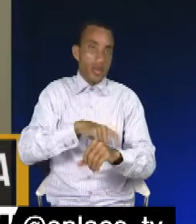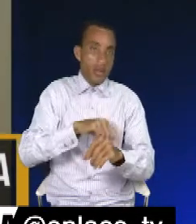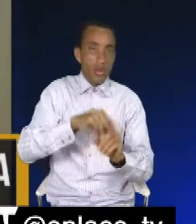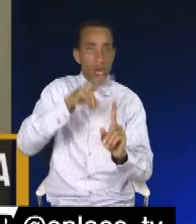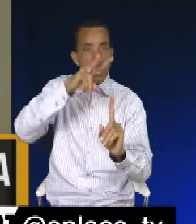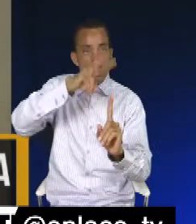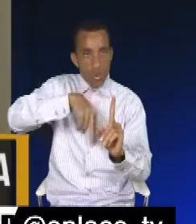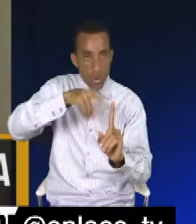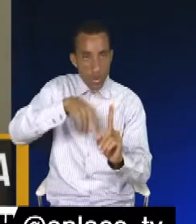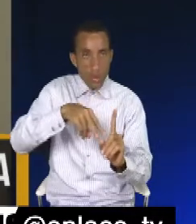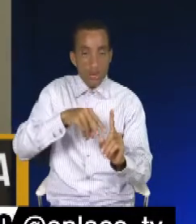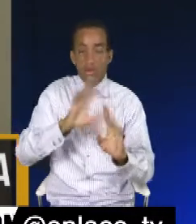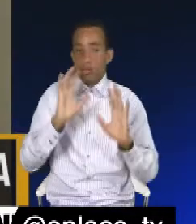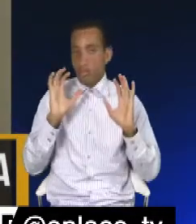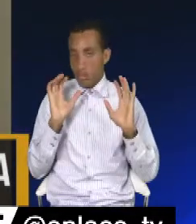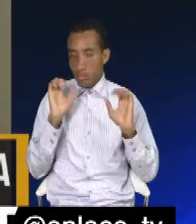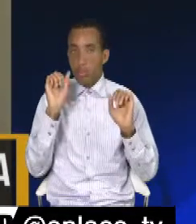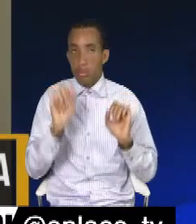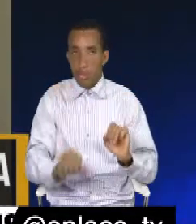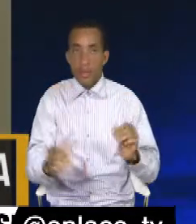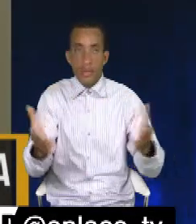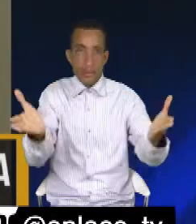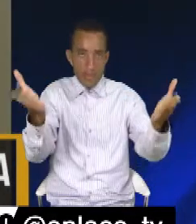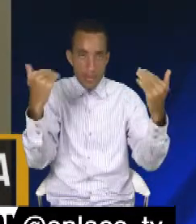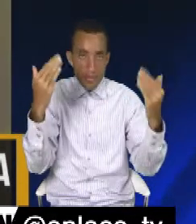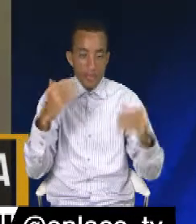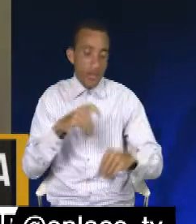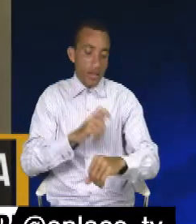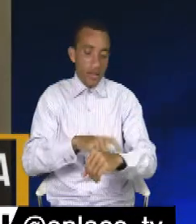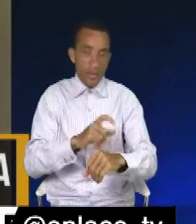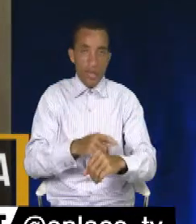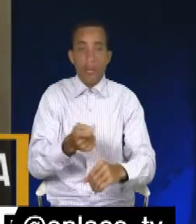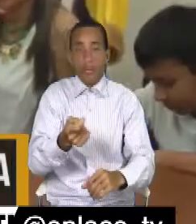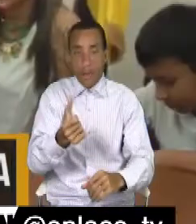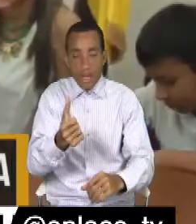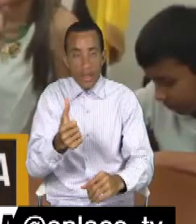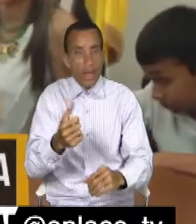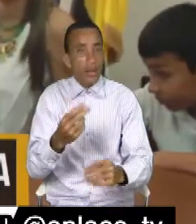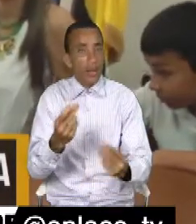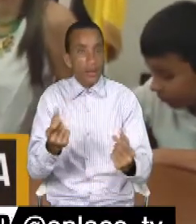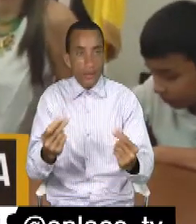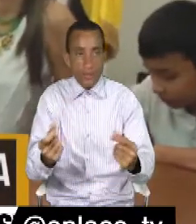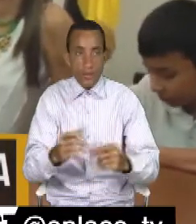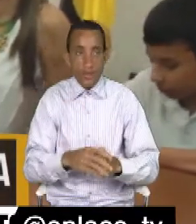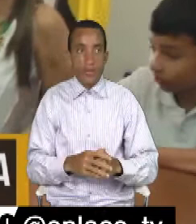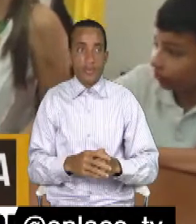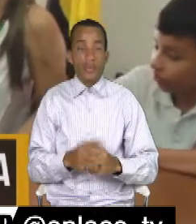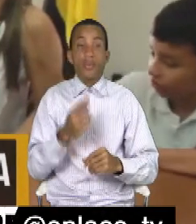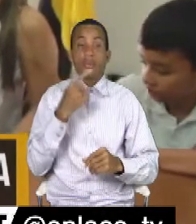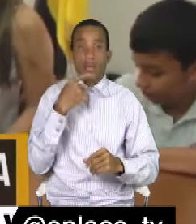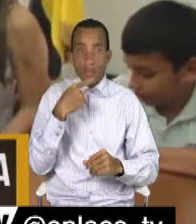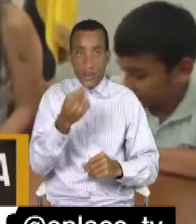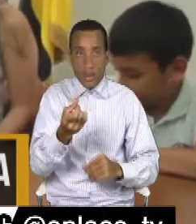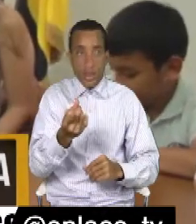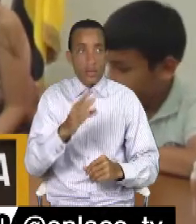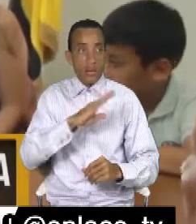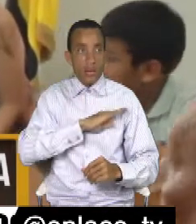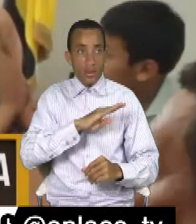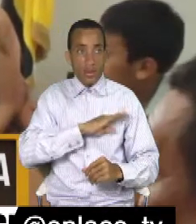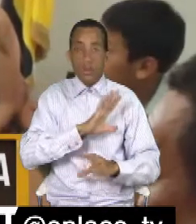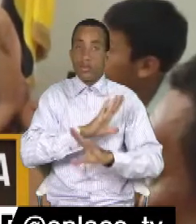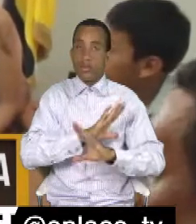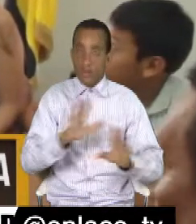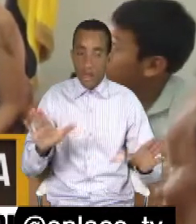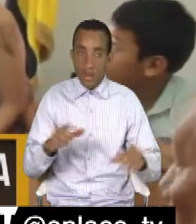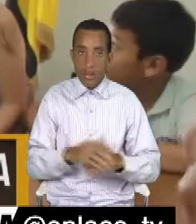haga y cite elecciones en el menor tiempo posible. Ha dicho el mandatario de los barranqueños que una vez fijada esa elección